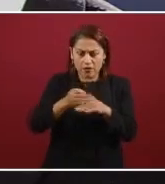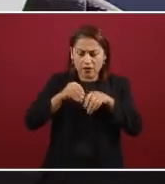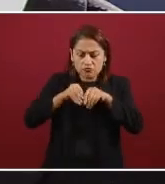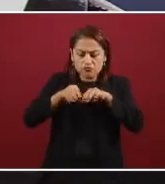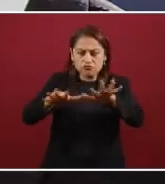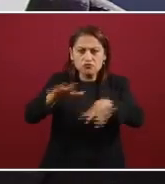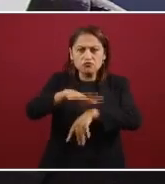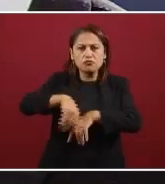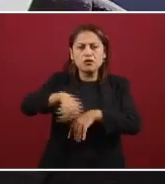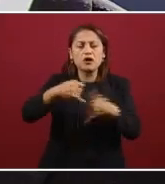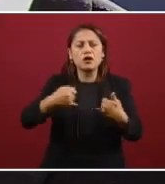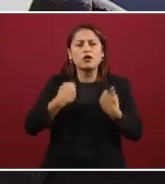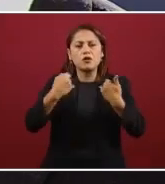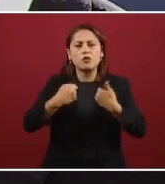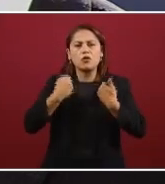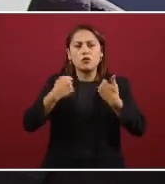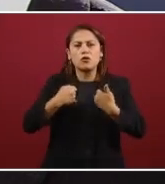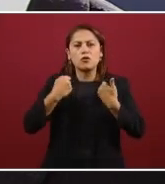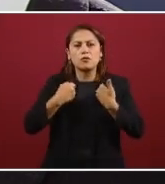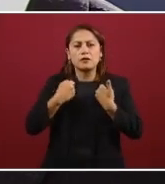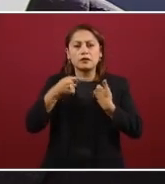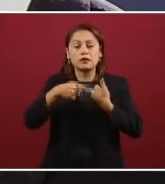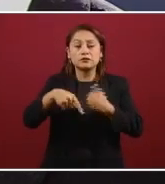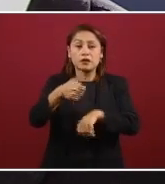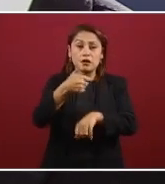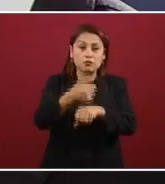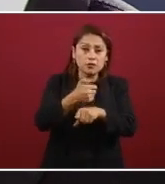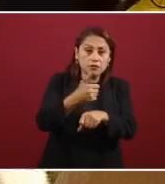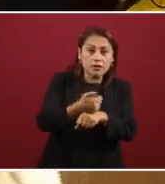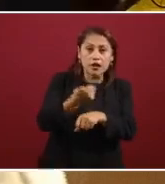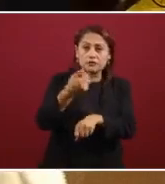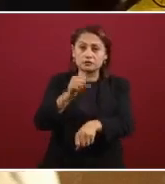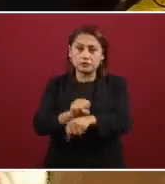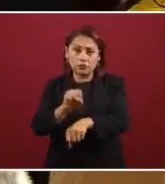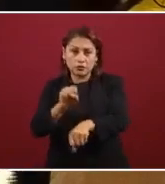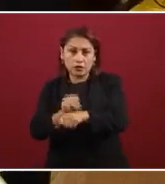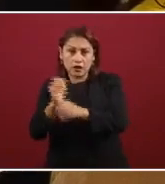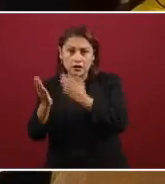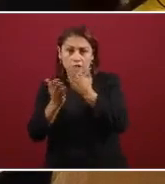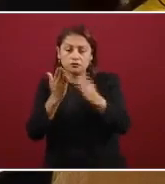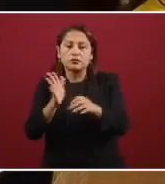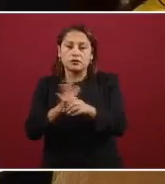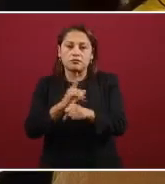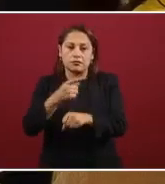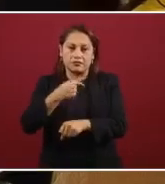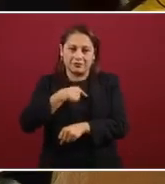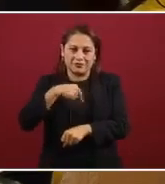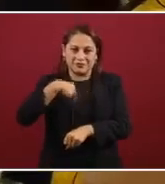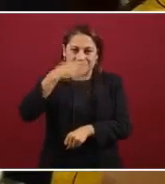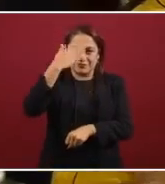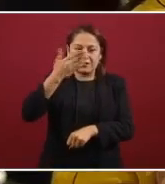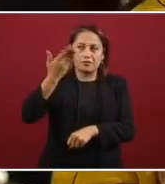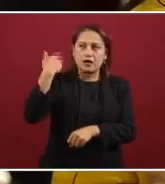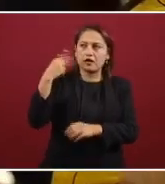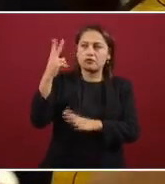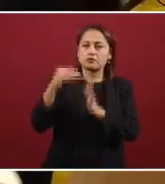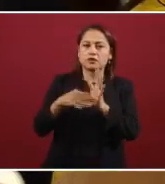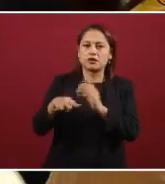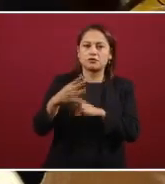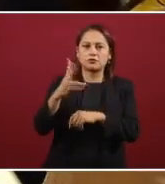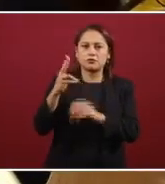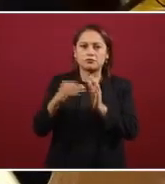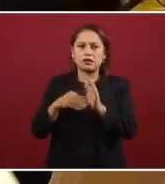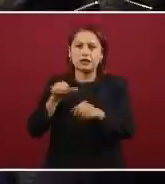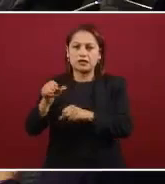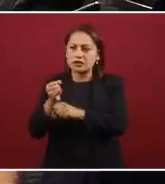jóvenes estudiantes de primaria y secundaria, porque la última referencia que tenemos es hasta el 2014 o 2016.